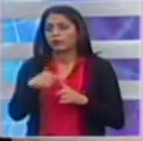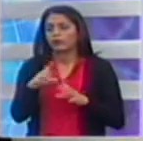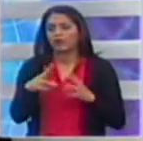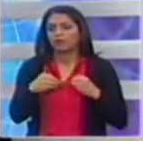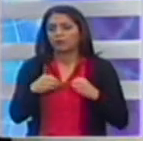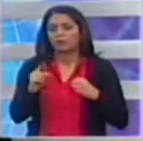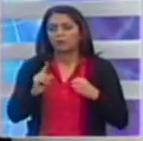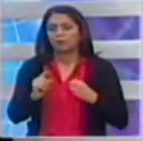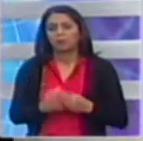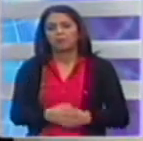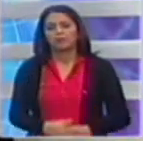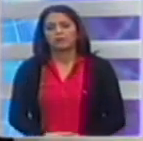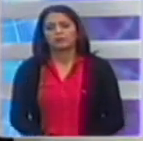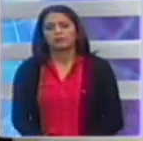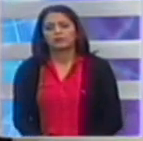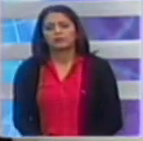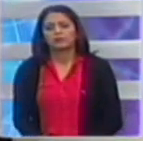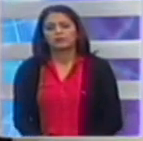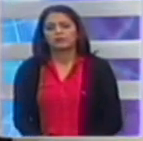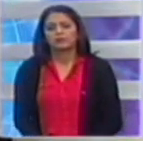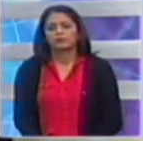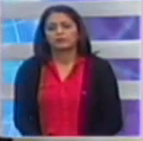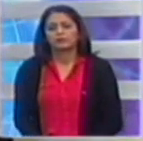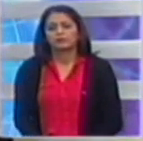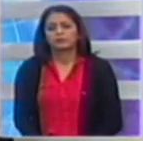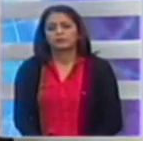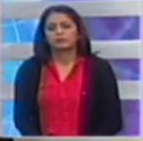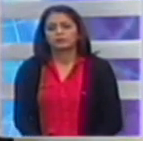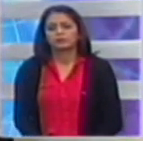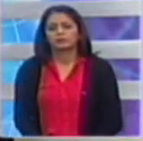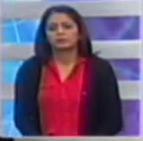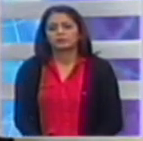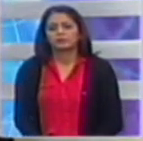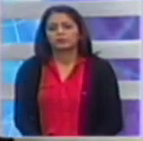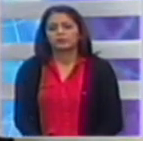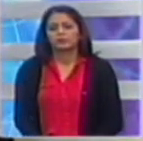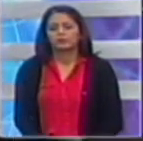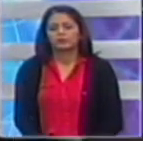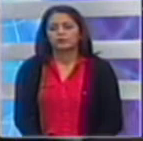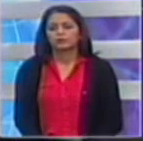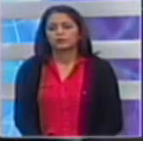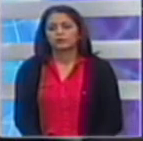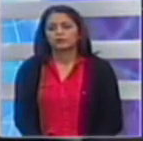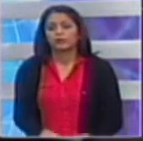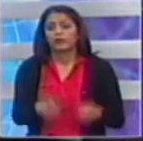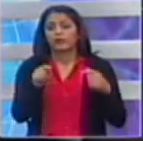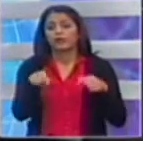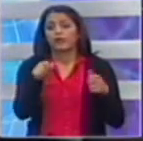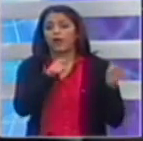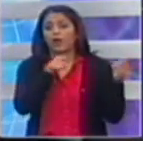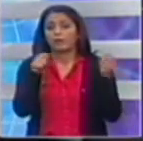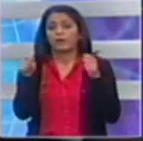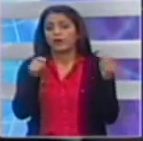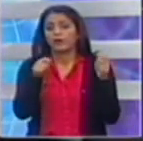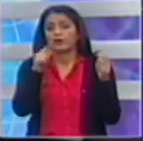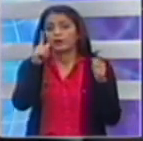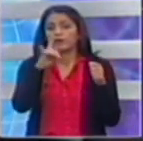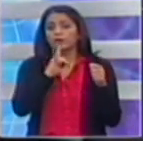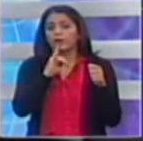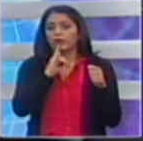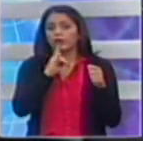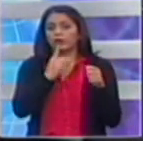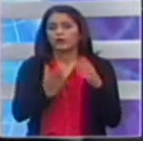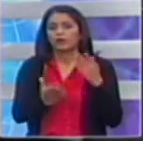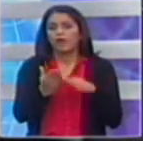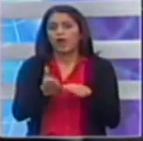¿esto es sui generis, esta campaña es sui generis en los Estados Unidos, o ya han habido otros casos, otros Donald Trump